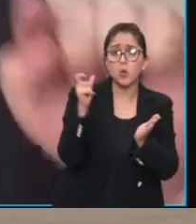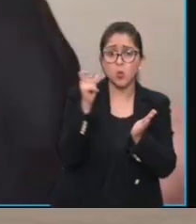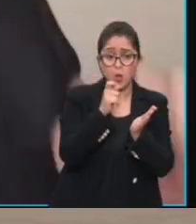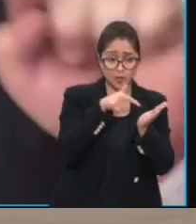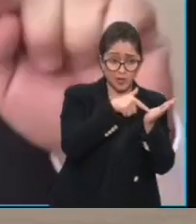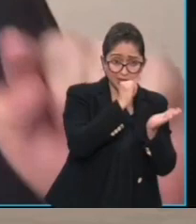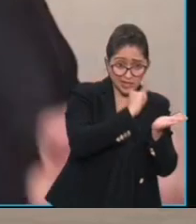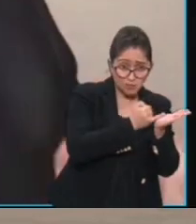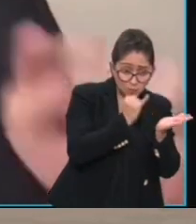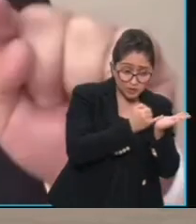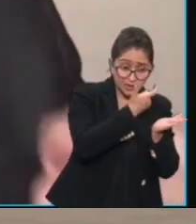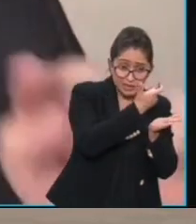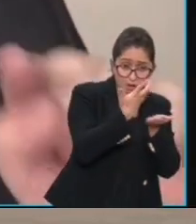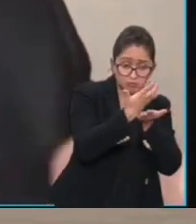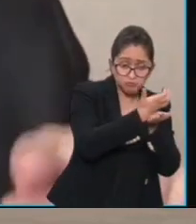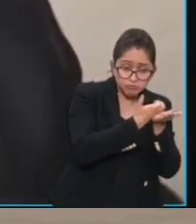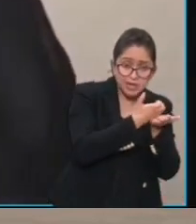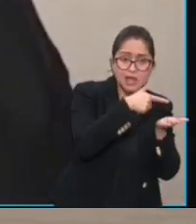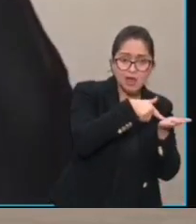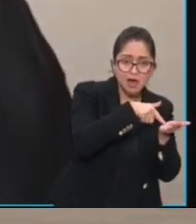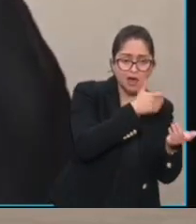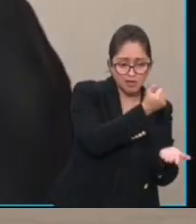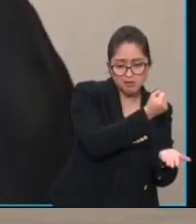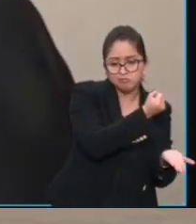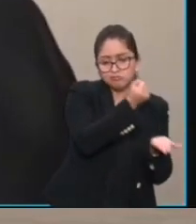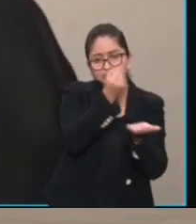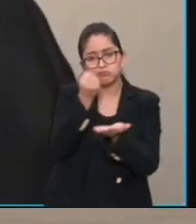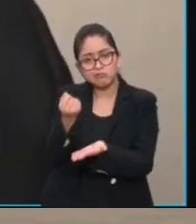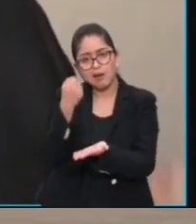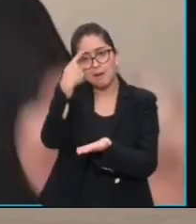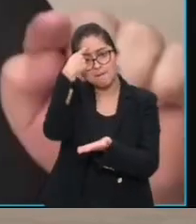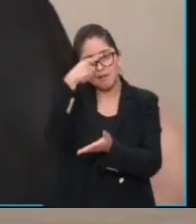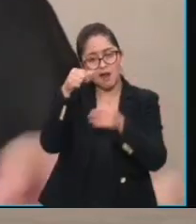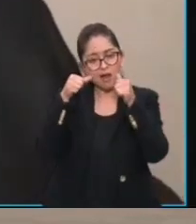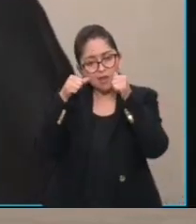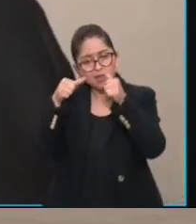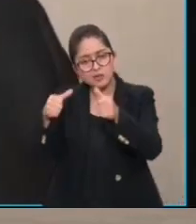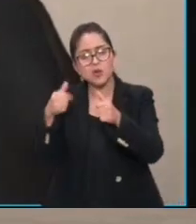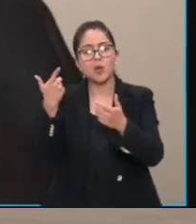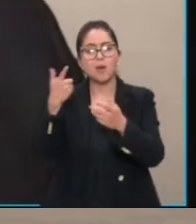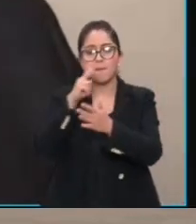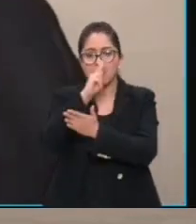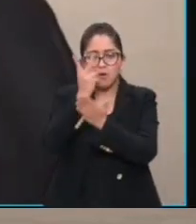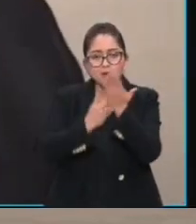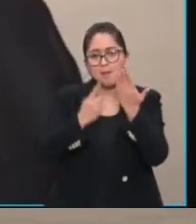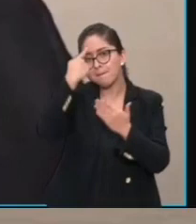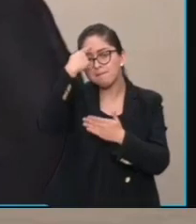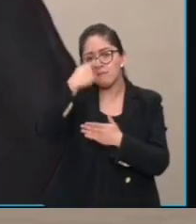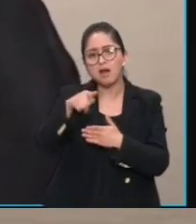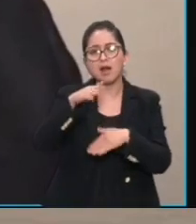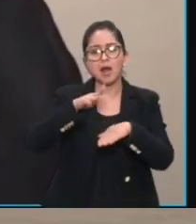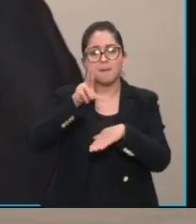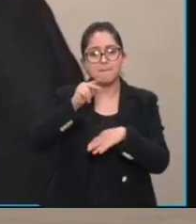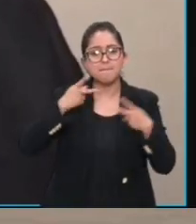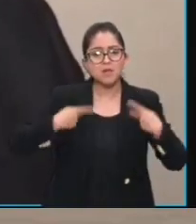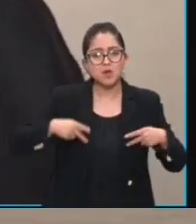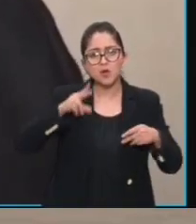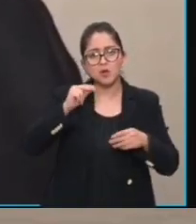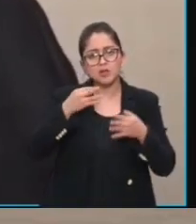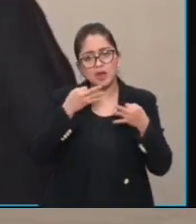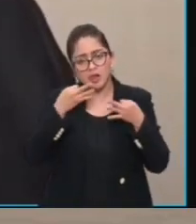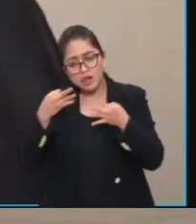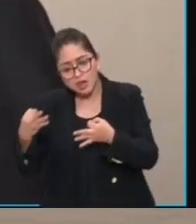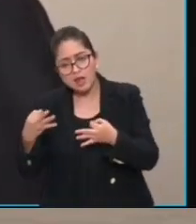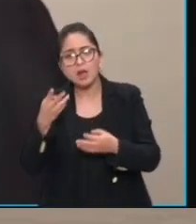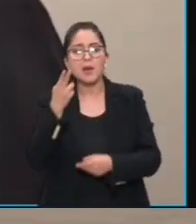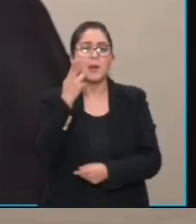esos impuestos vaya a combatir exactamente el tema de las adicciones, el tema del tabaquismo y sus consecuencias, igual que del